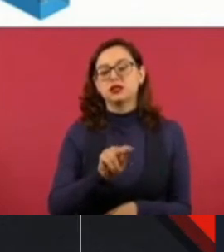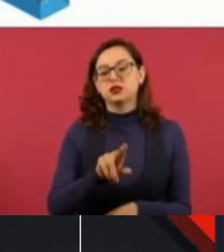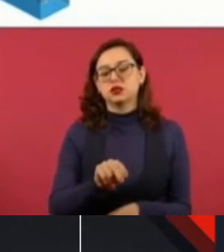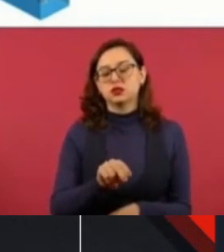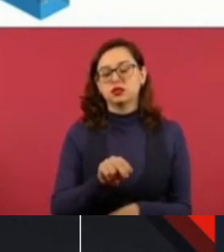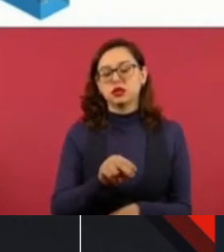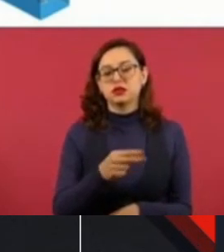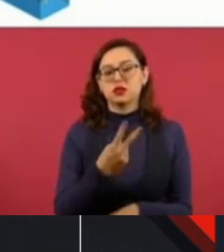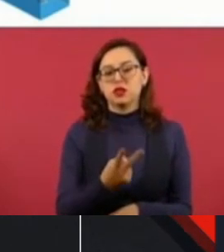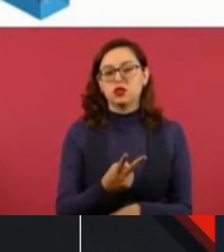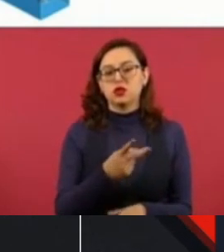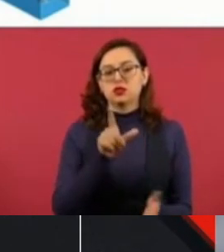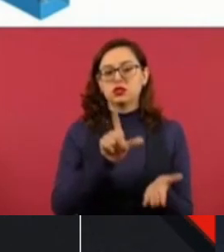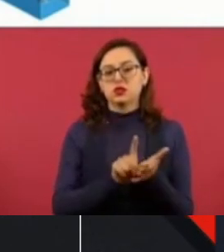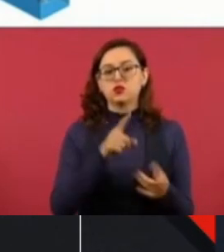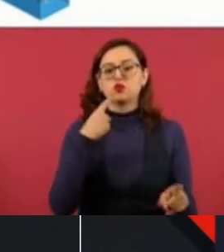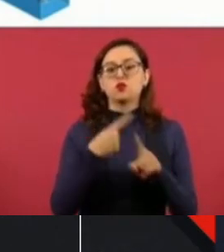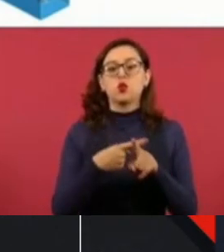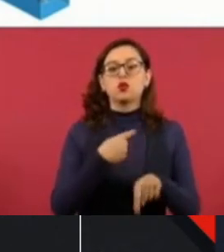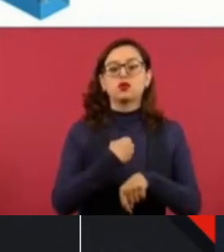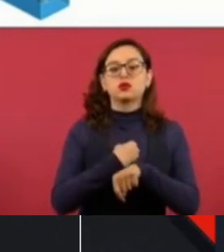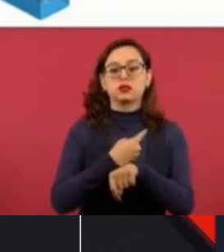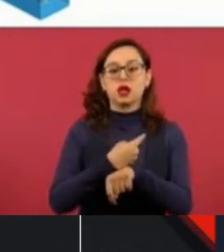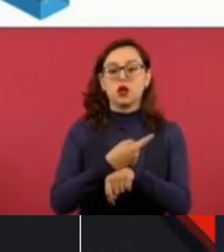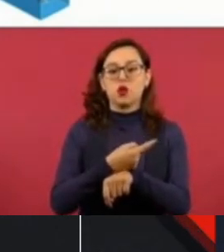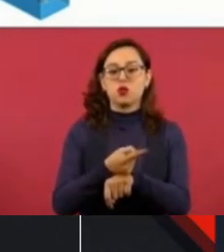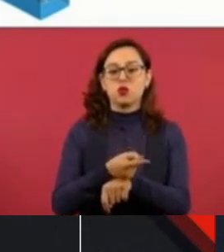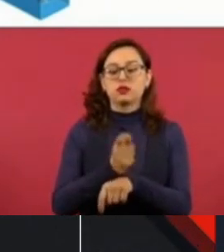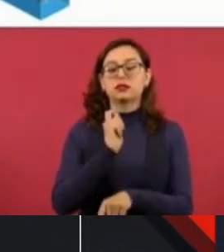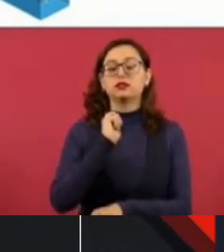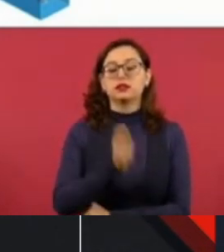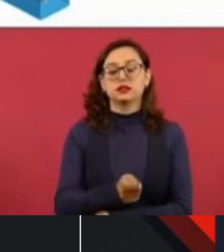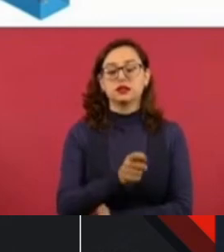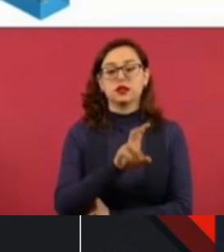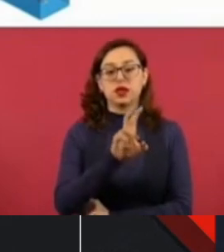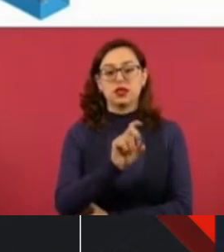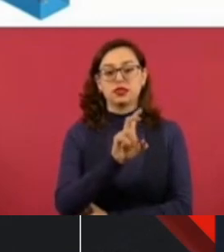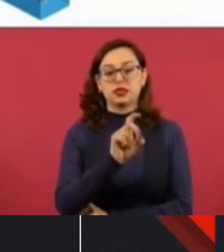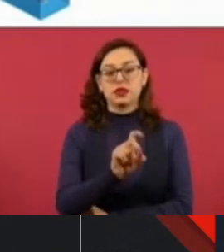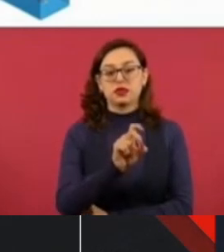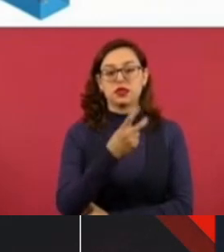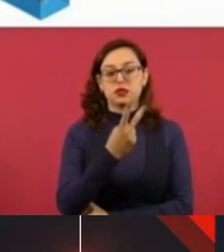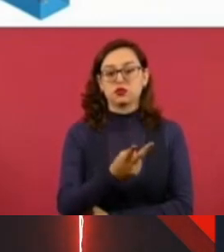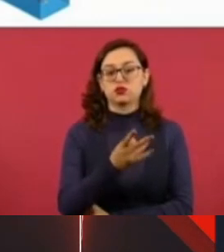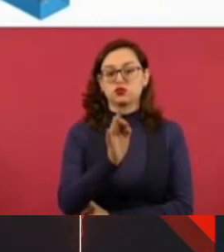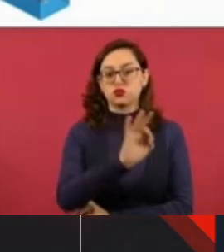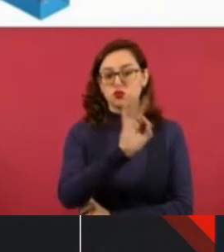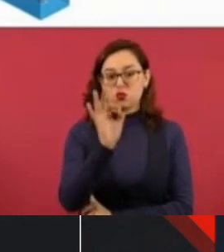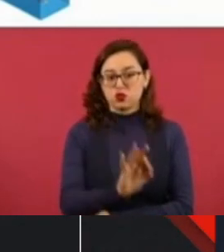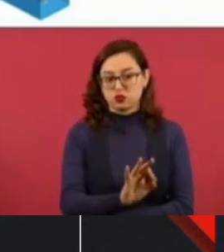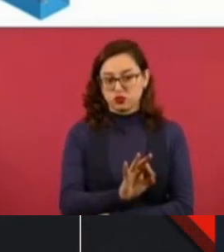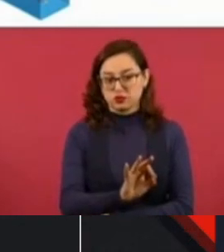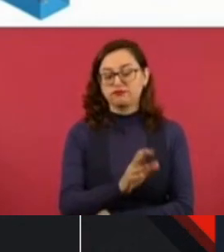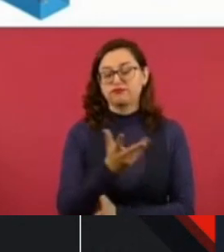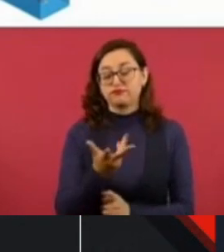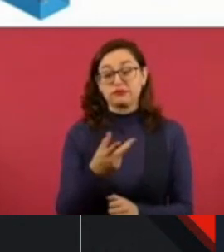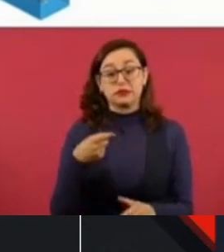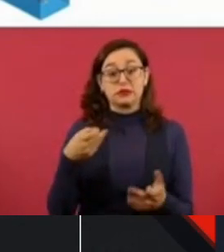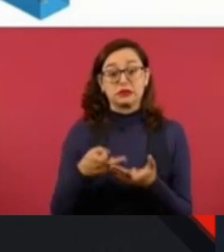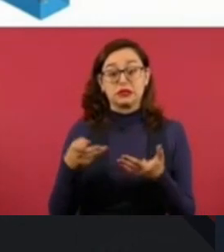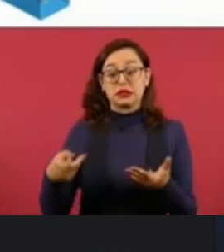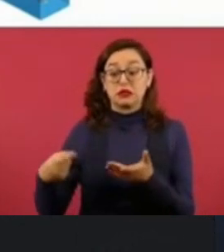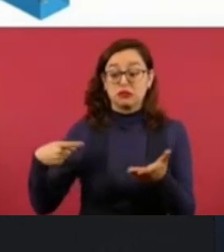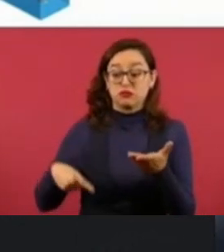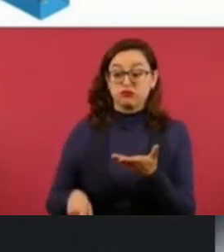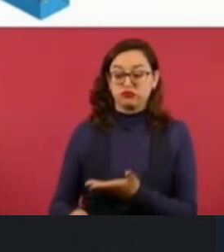porcentaje de abastecimiento de la zona industrial viene y proviene principalmente de la fuente subterránea de